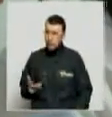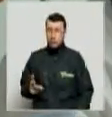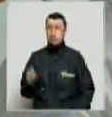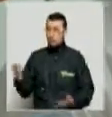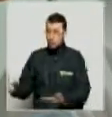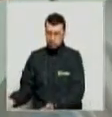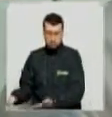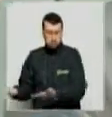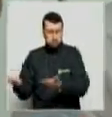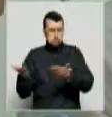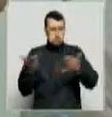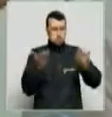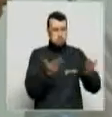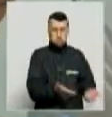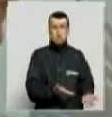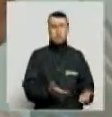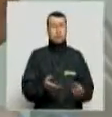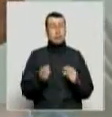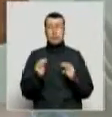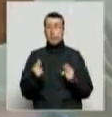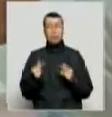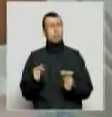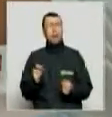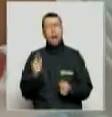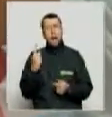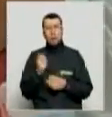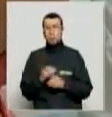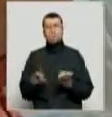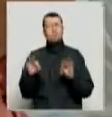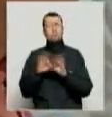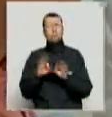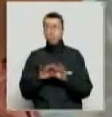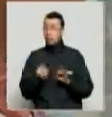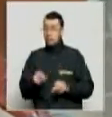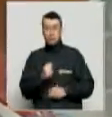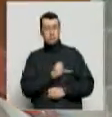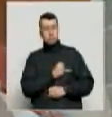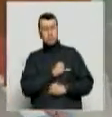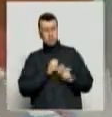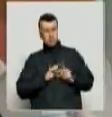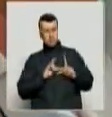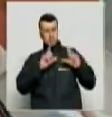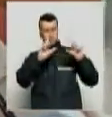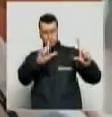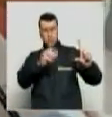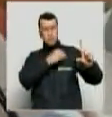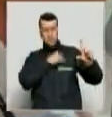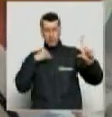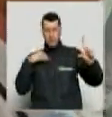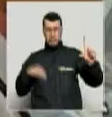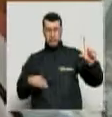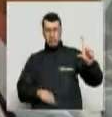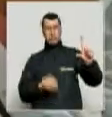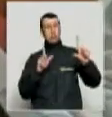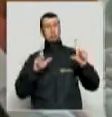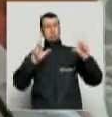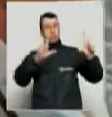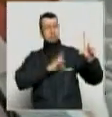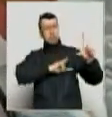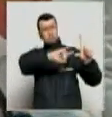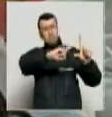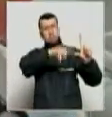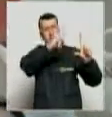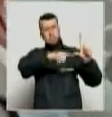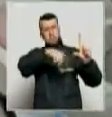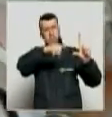fue primordial y una herramienta indispensable tomar este estudio que se le practicó, que fue el examen que ustedes acabaron de ver,